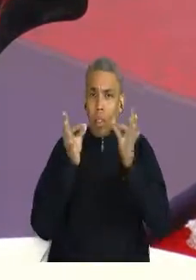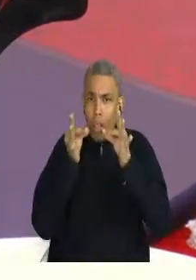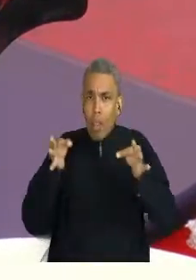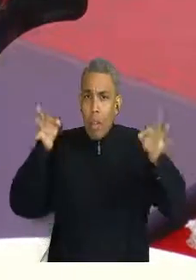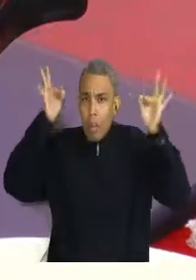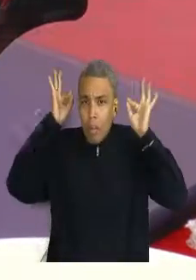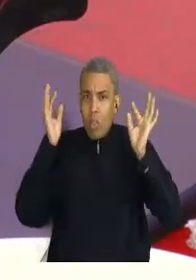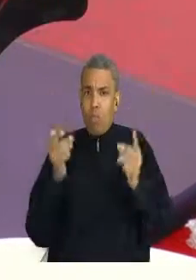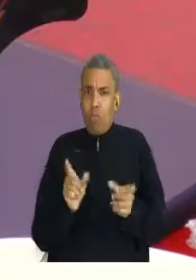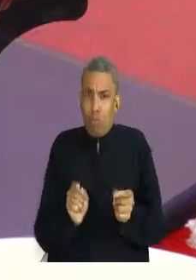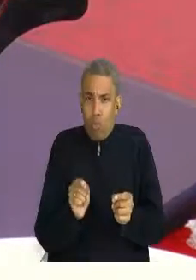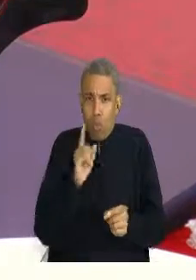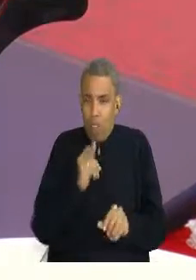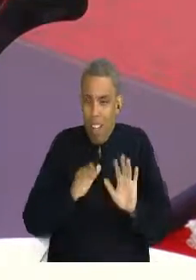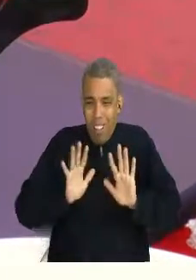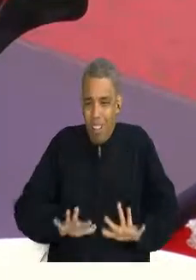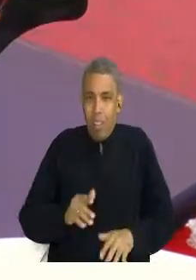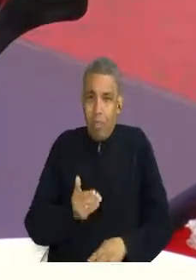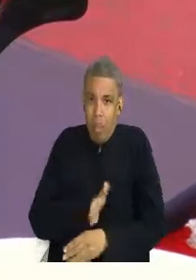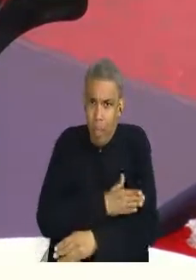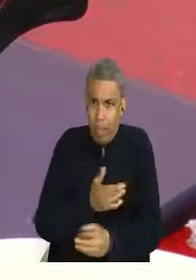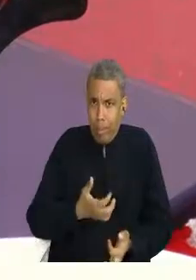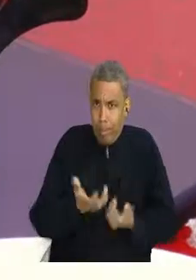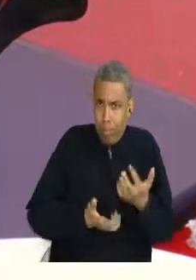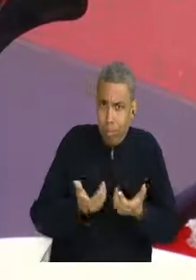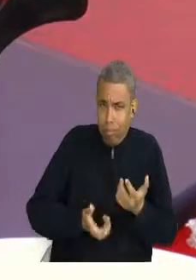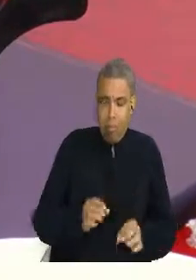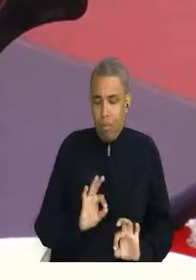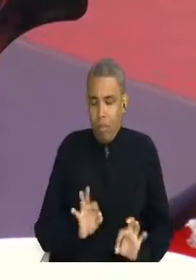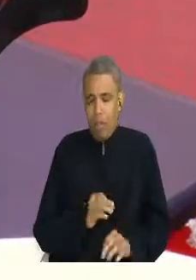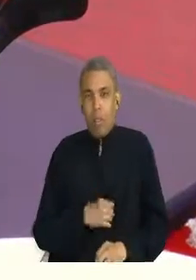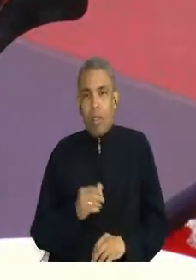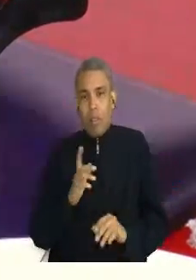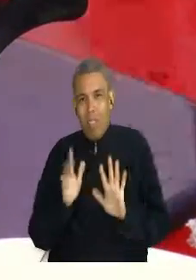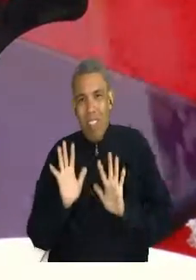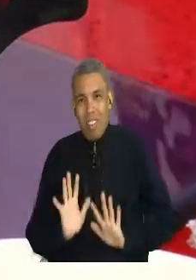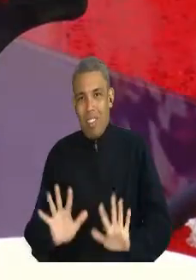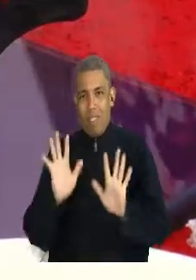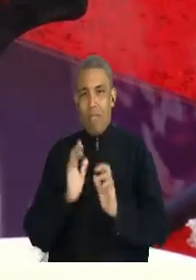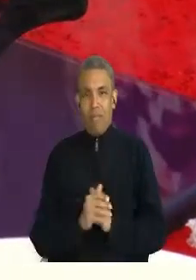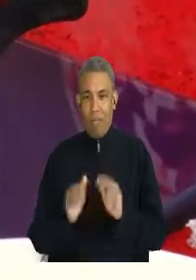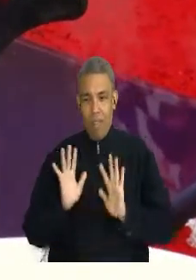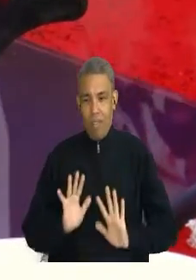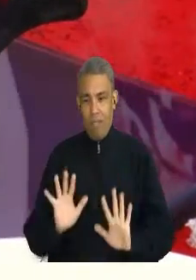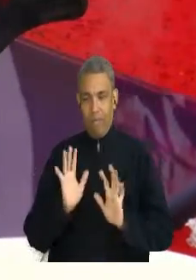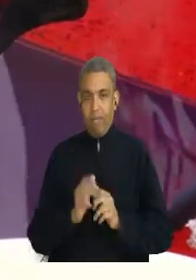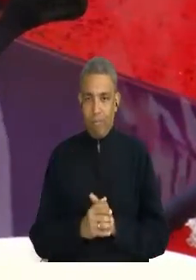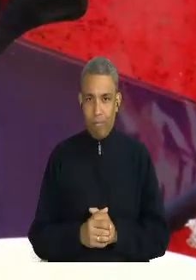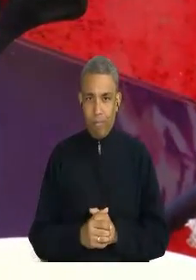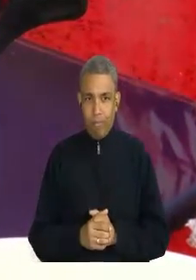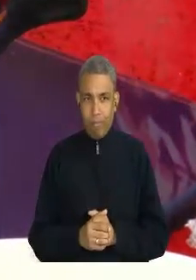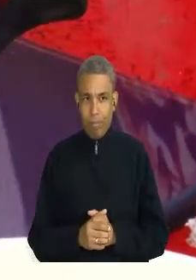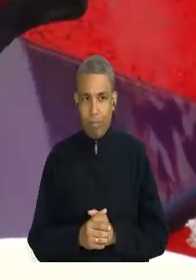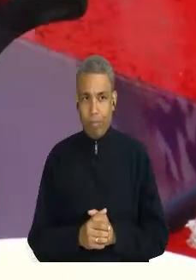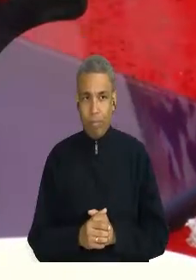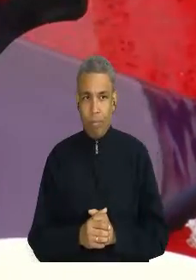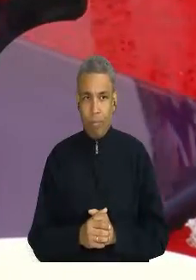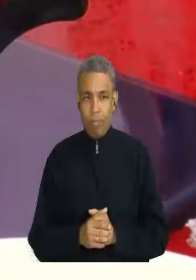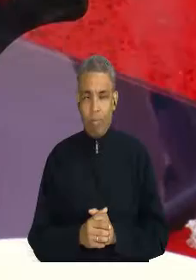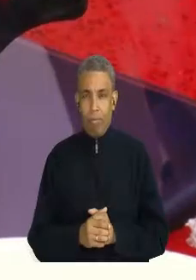para que nos adhieran a nuestras preparaciones más sabor. Si ya vienen precocidos, eso quiere decir que ya pasaron por agua caliente